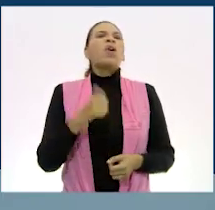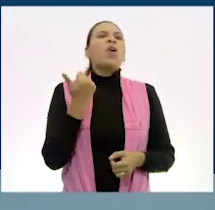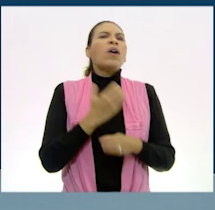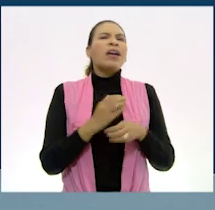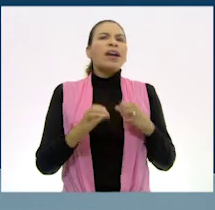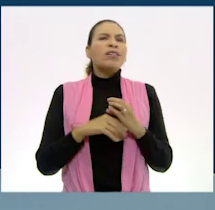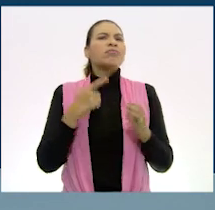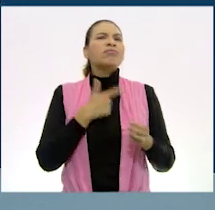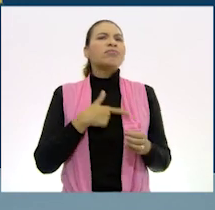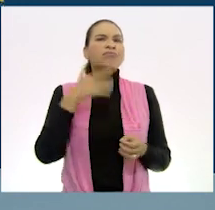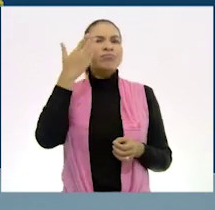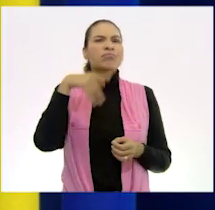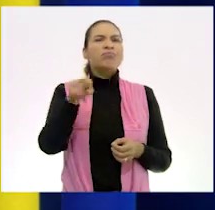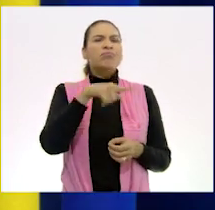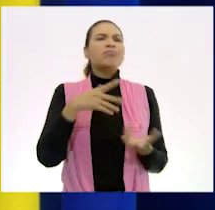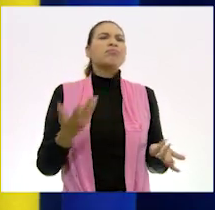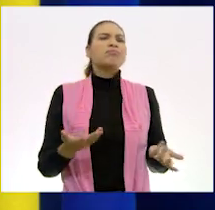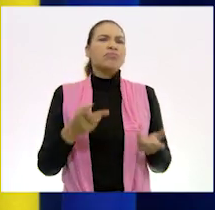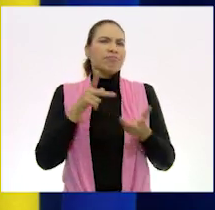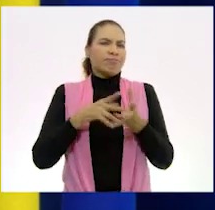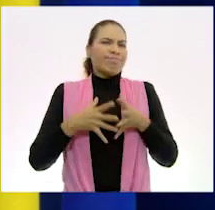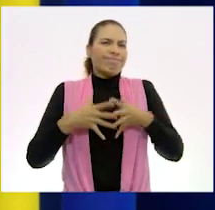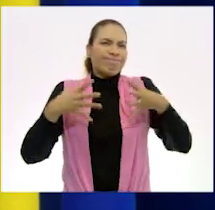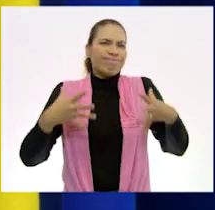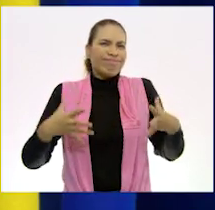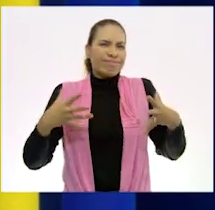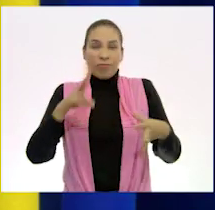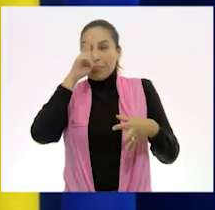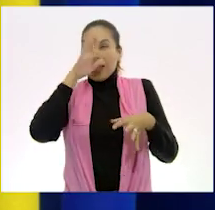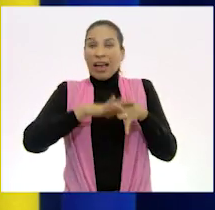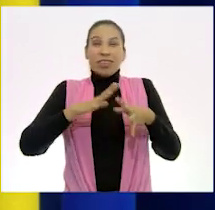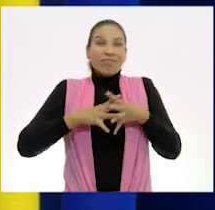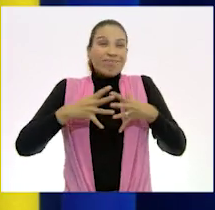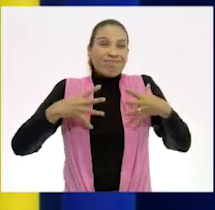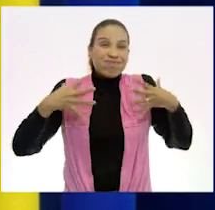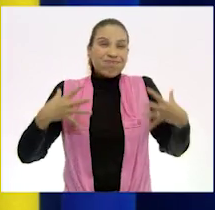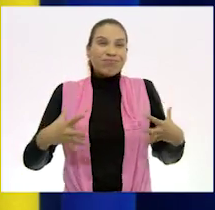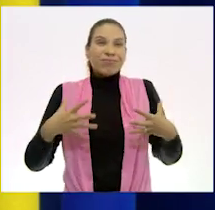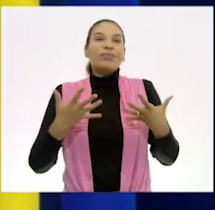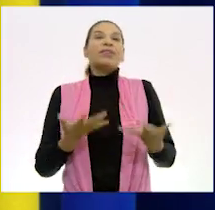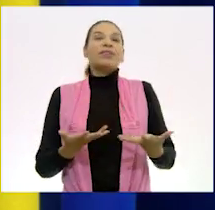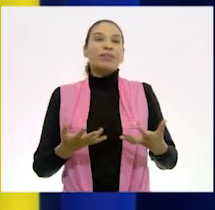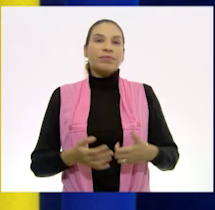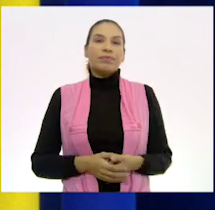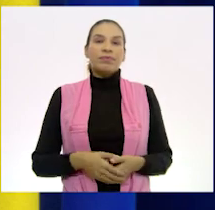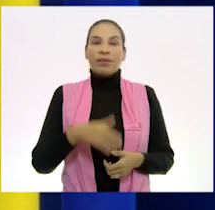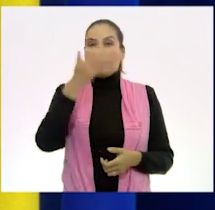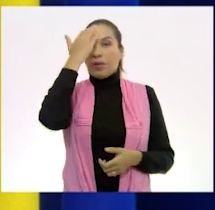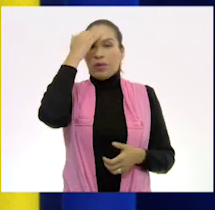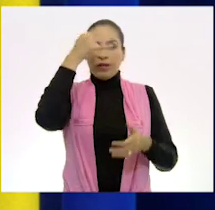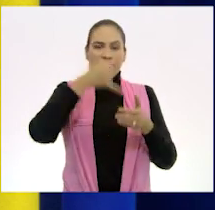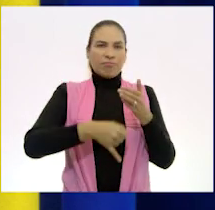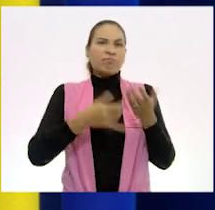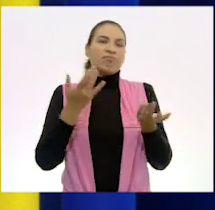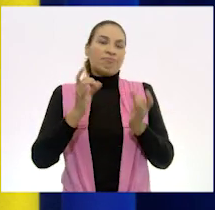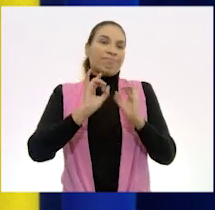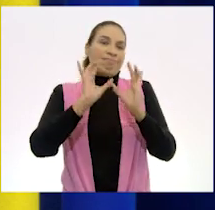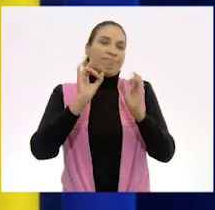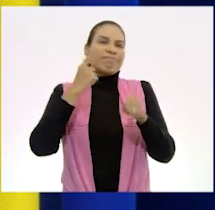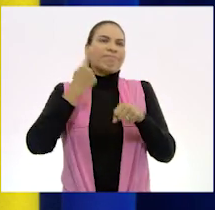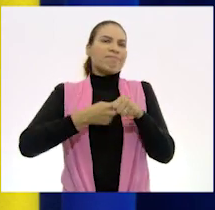cosa les gustaría saber acerca del sobrepeso y la obesidad? Pues ya conocemos las